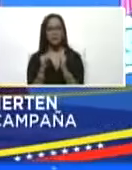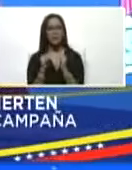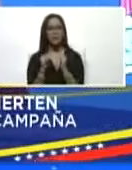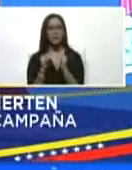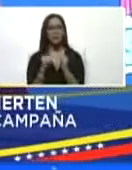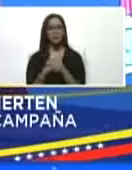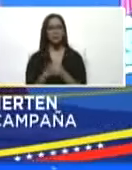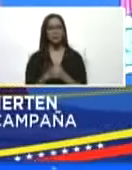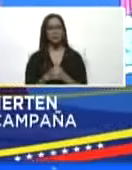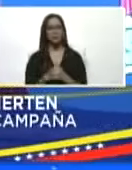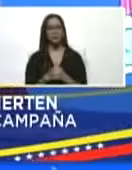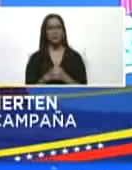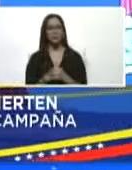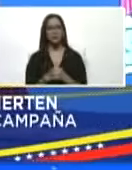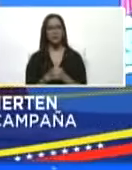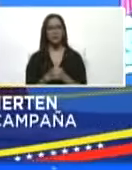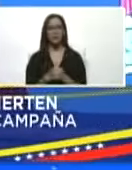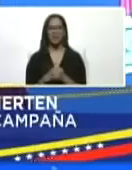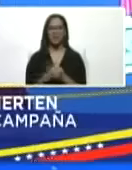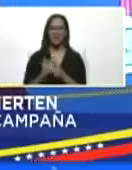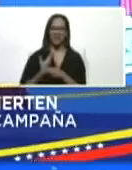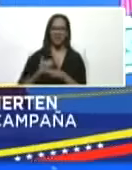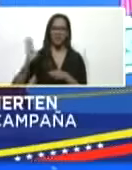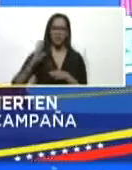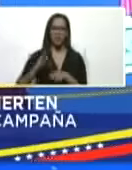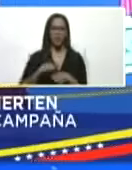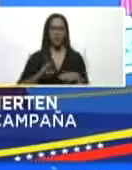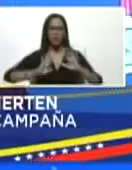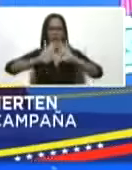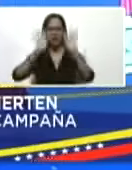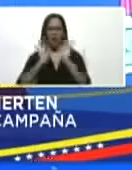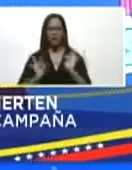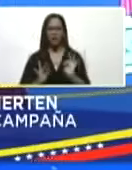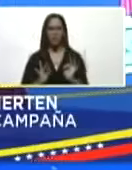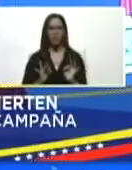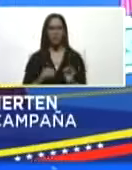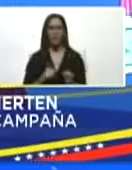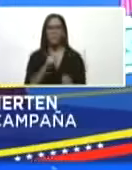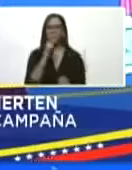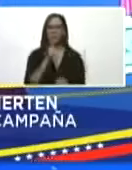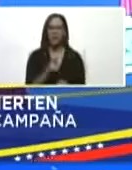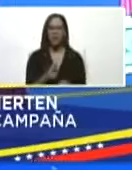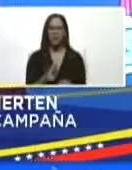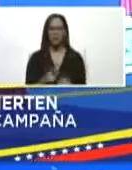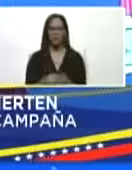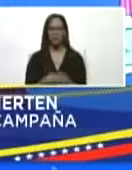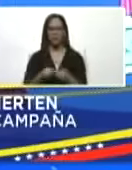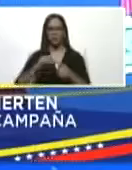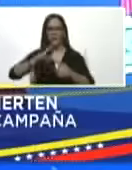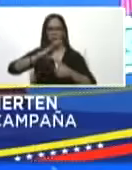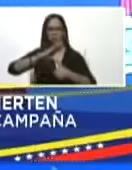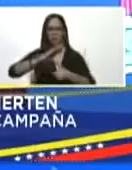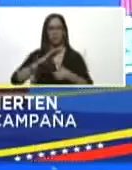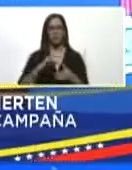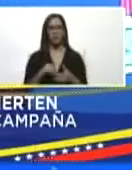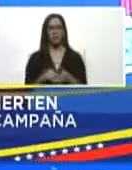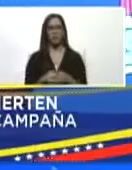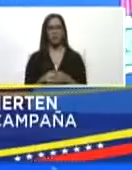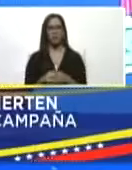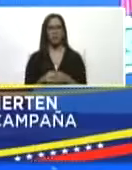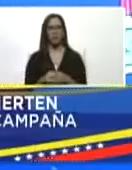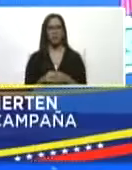alejándonos del modelo pervertido y perverso de Occidente, que lleva a